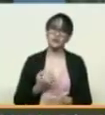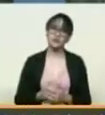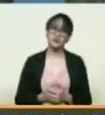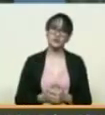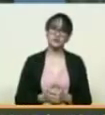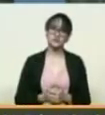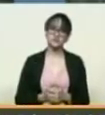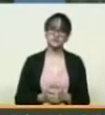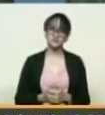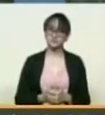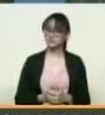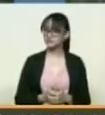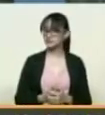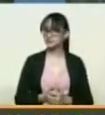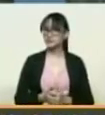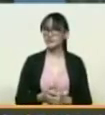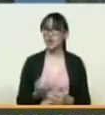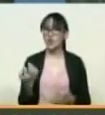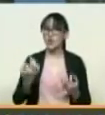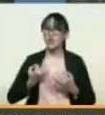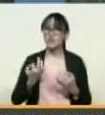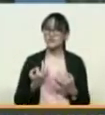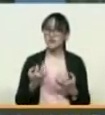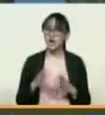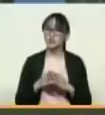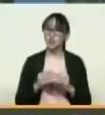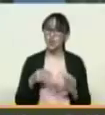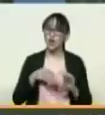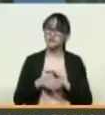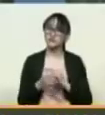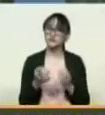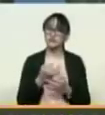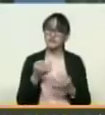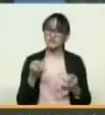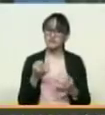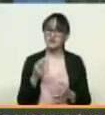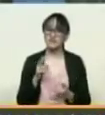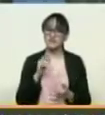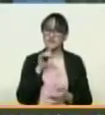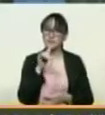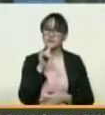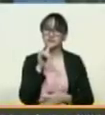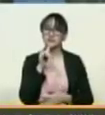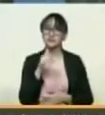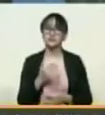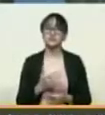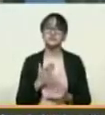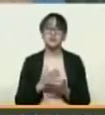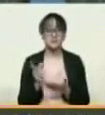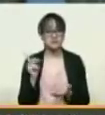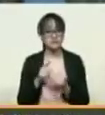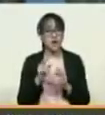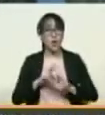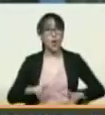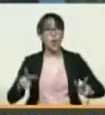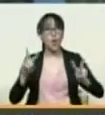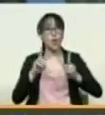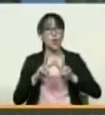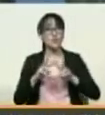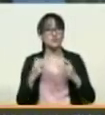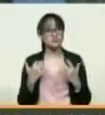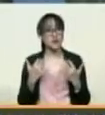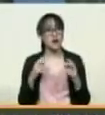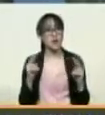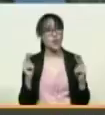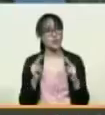fidedigna, de fuentes oficiales para que todos tengan acceso a ellas. Siempre es muy útil venir a Naciones Unidas, sobre todo donde nos